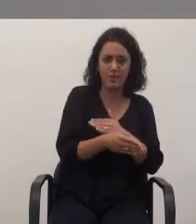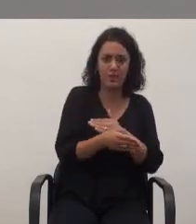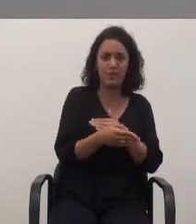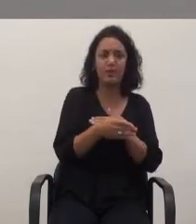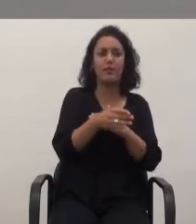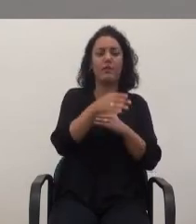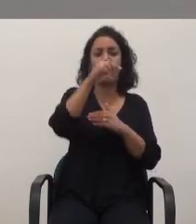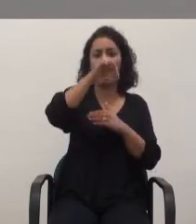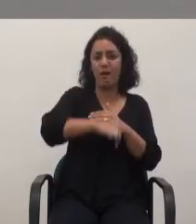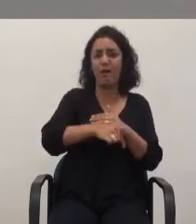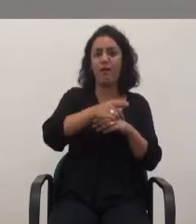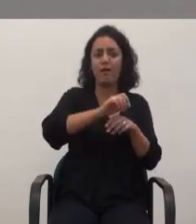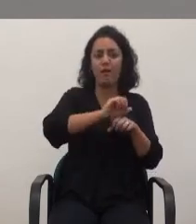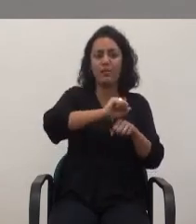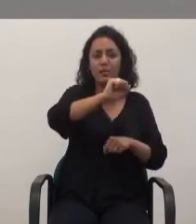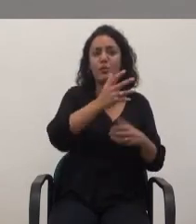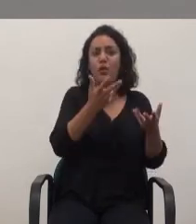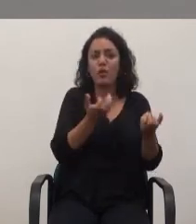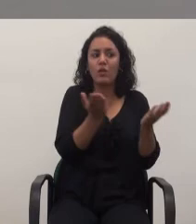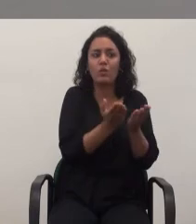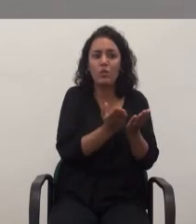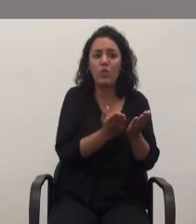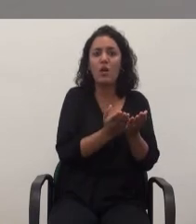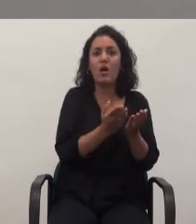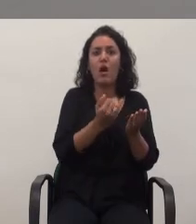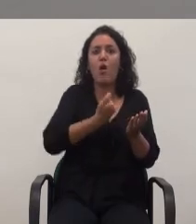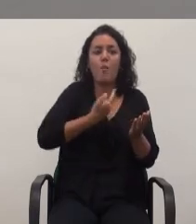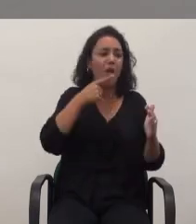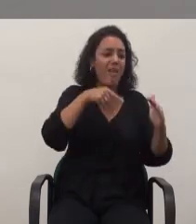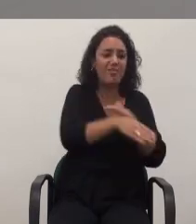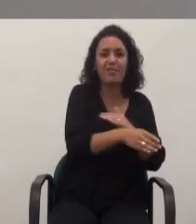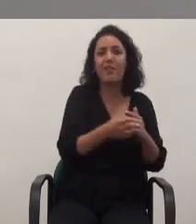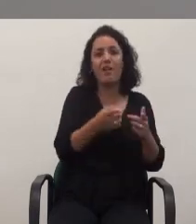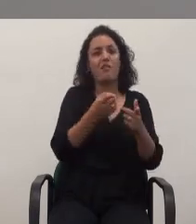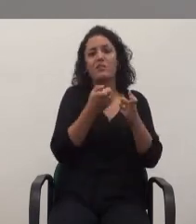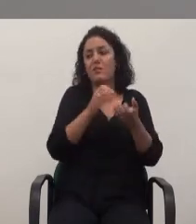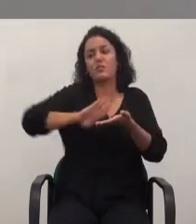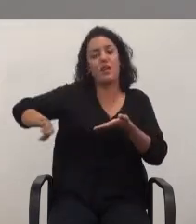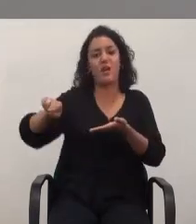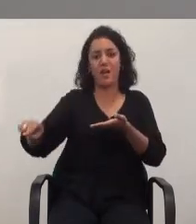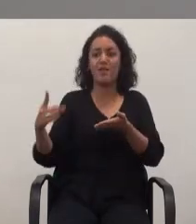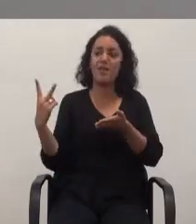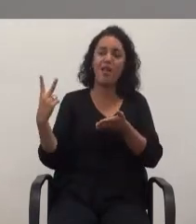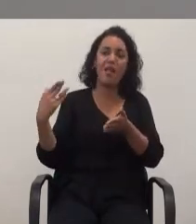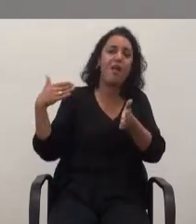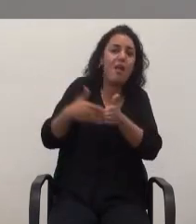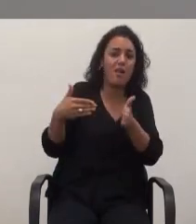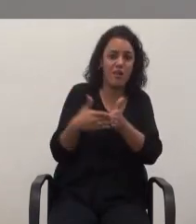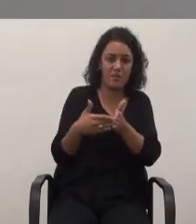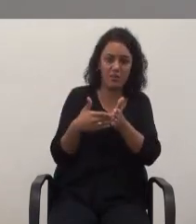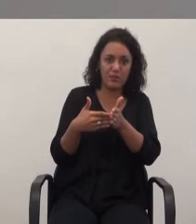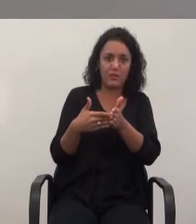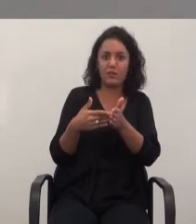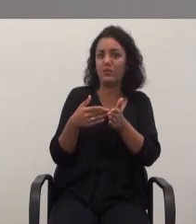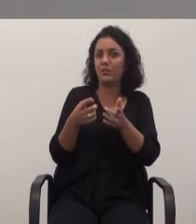por el ICEF a nivel de todo el país. No, creo que acá no hay demasiado nuevo para decir en cuanto a la necesidad institucional que